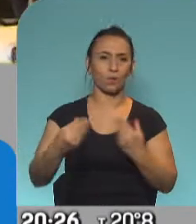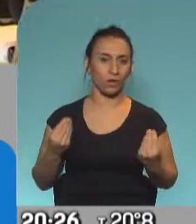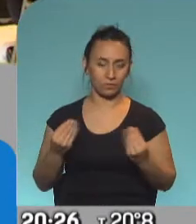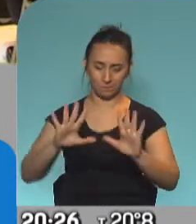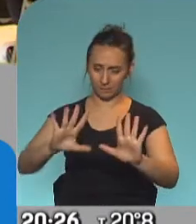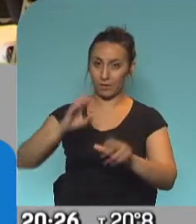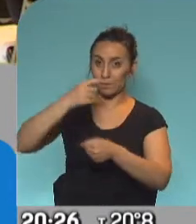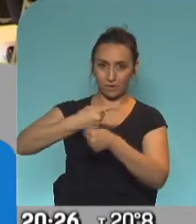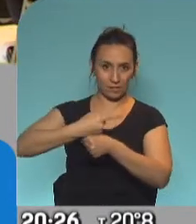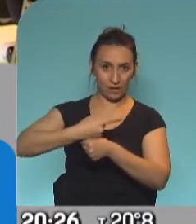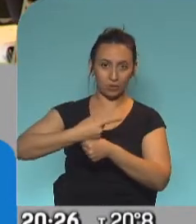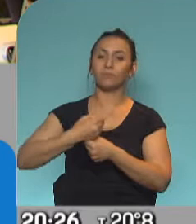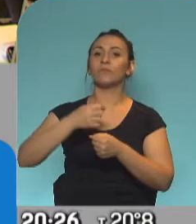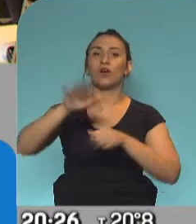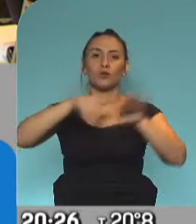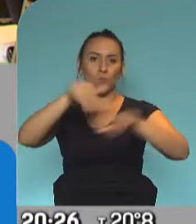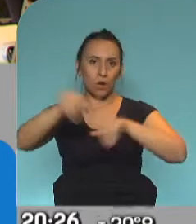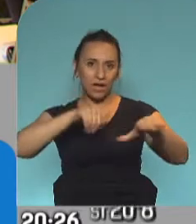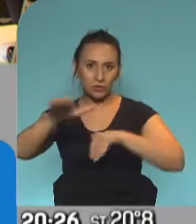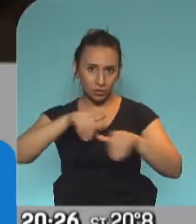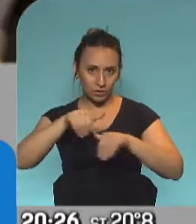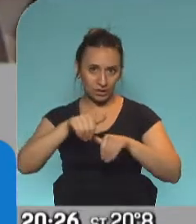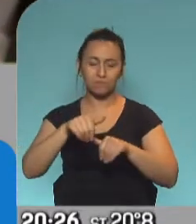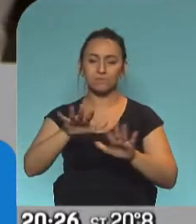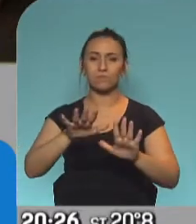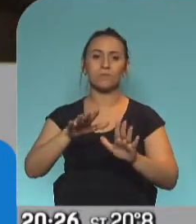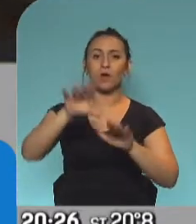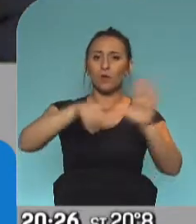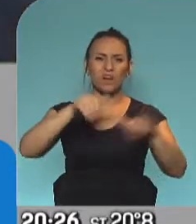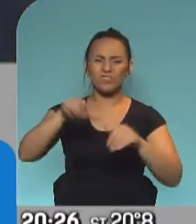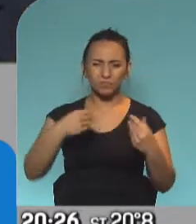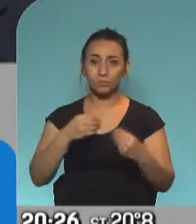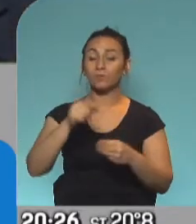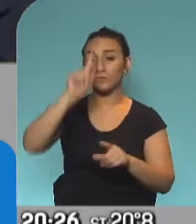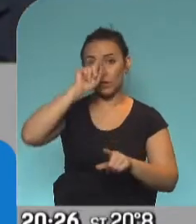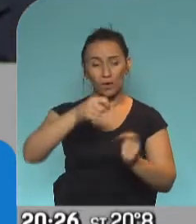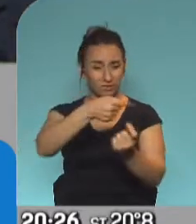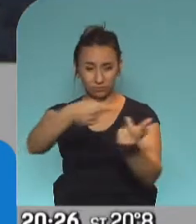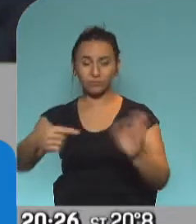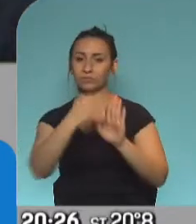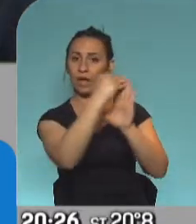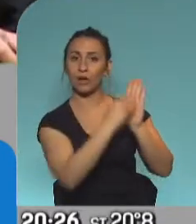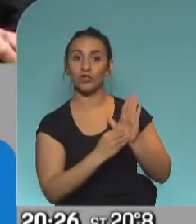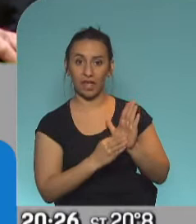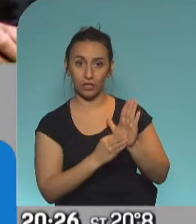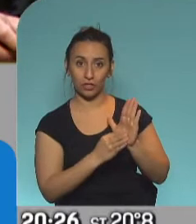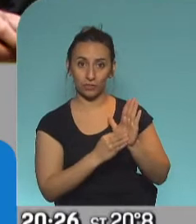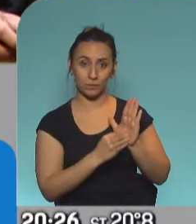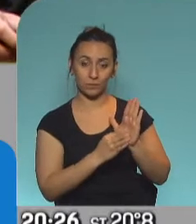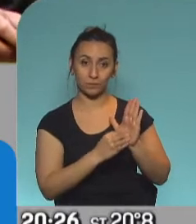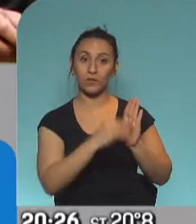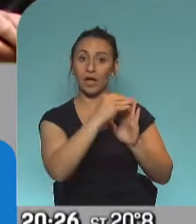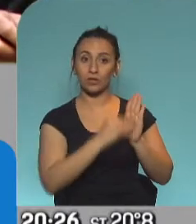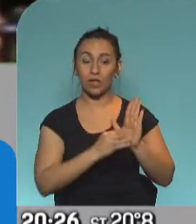que haber una convocatoria. La convocatoria tiene un periodo de anotarse, ese periodo de anotarse los candidatos, después hay una convocatoria o